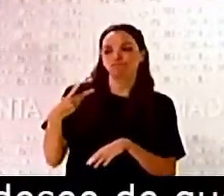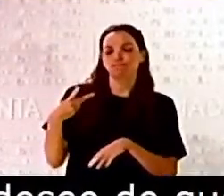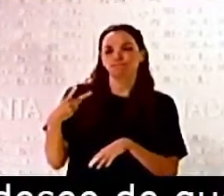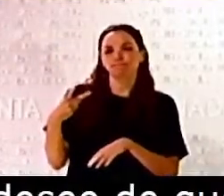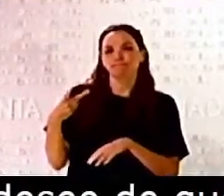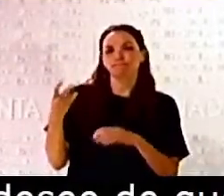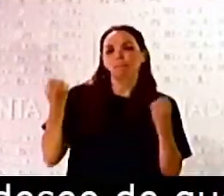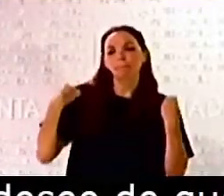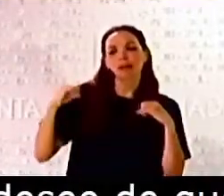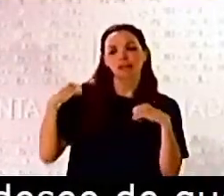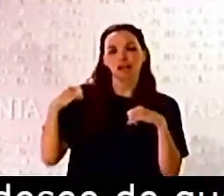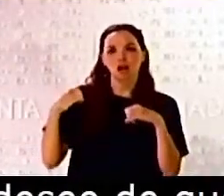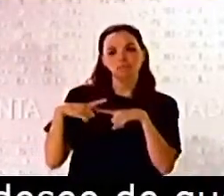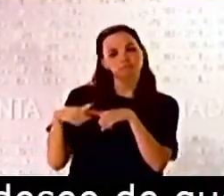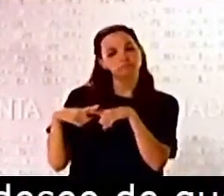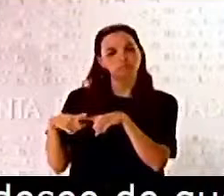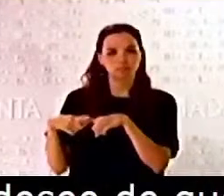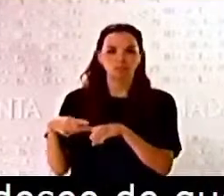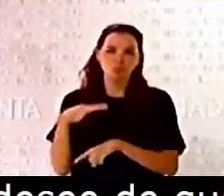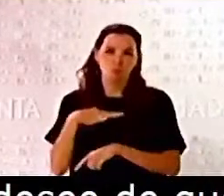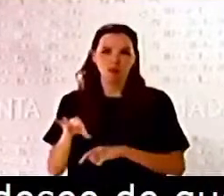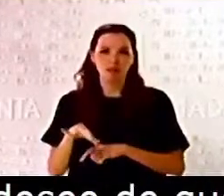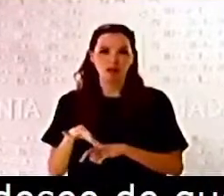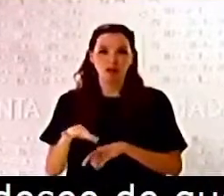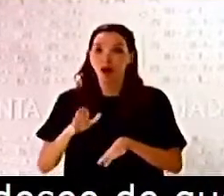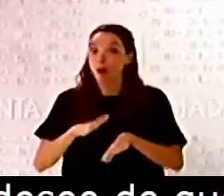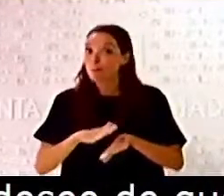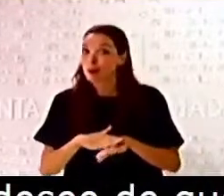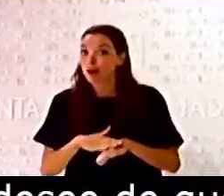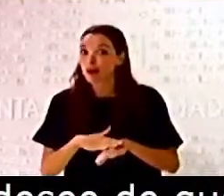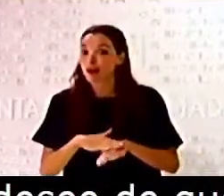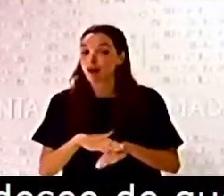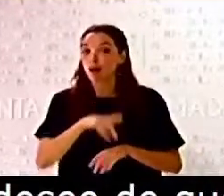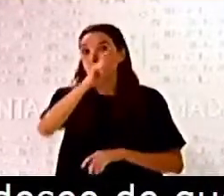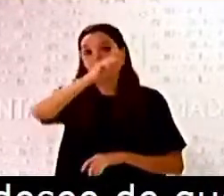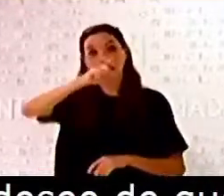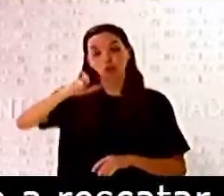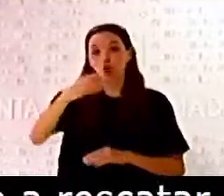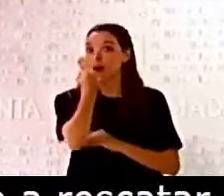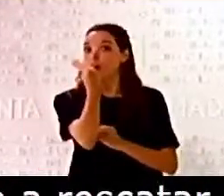de cara a rescatar a los mayores de 12 años que no se habían vacunado.